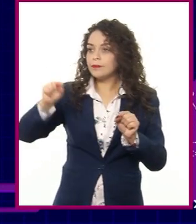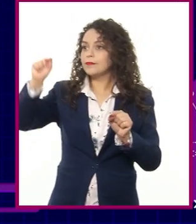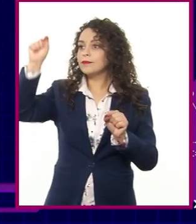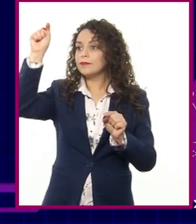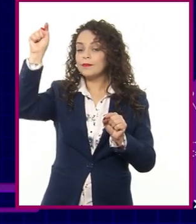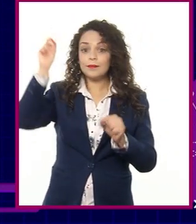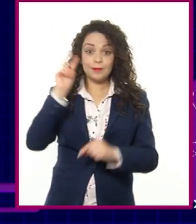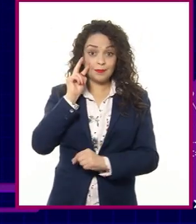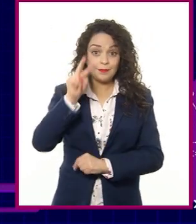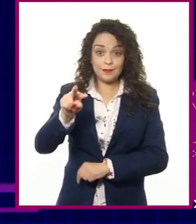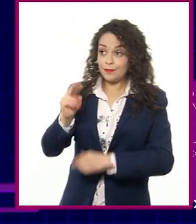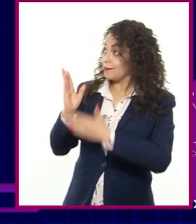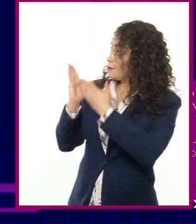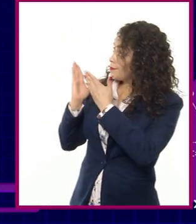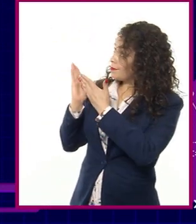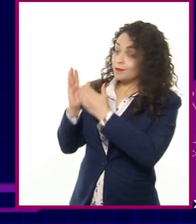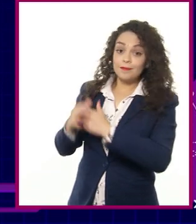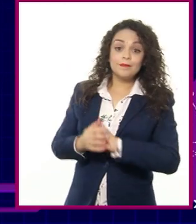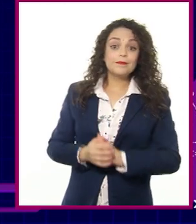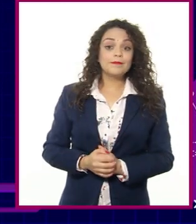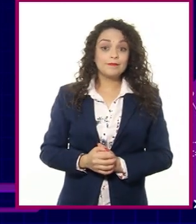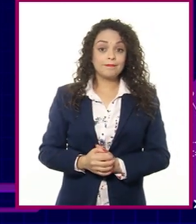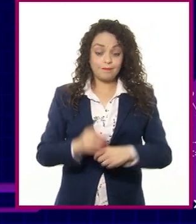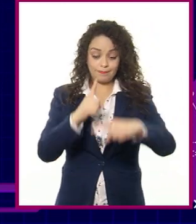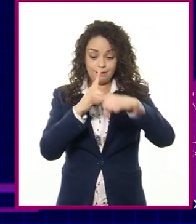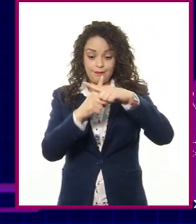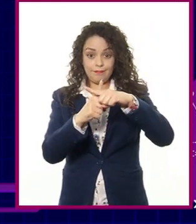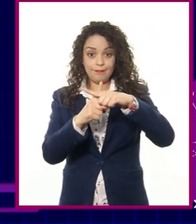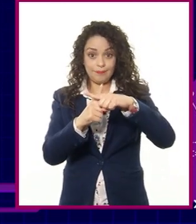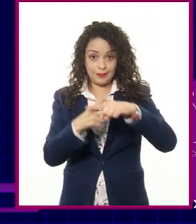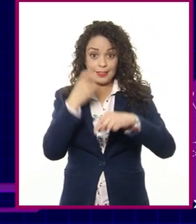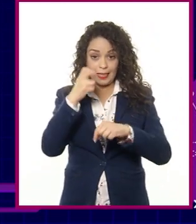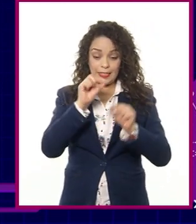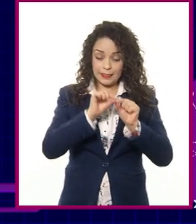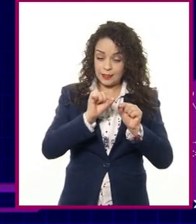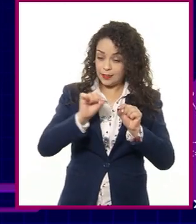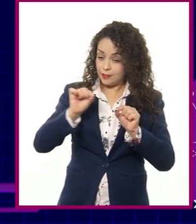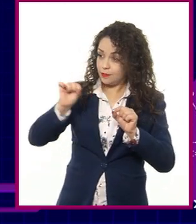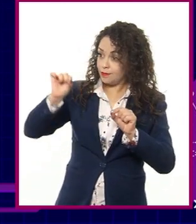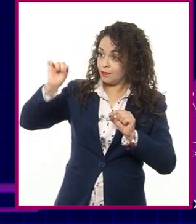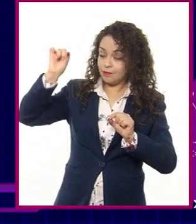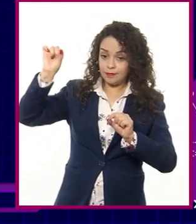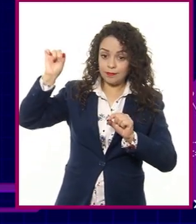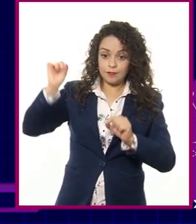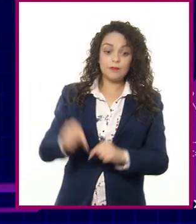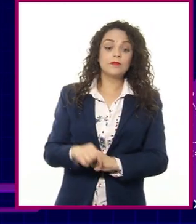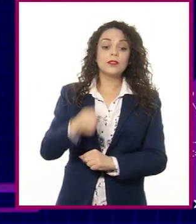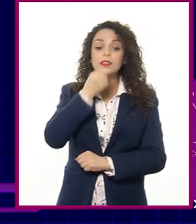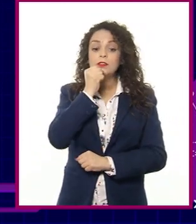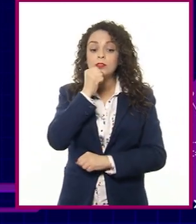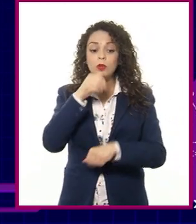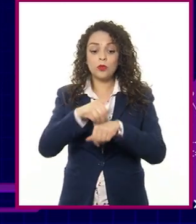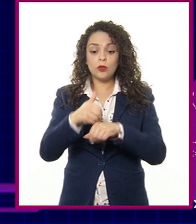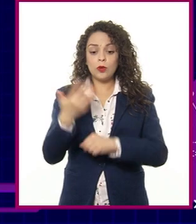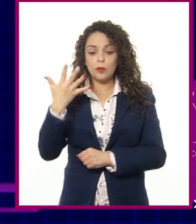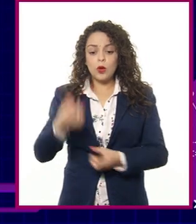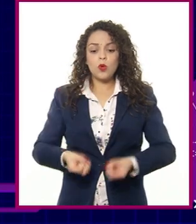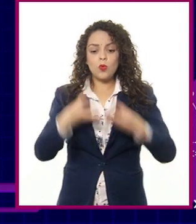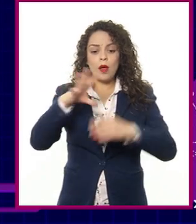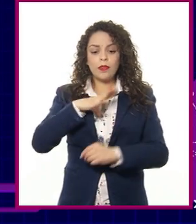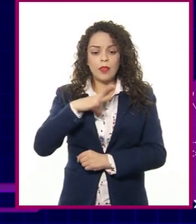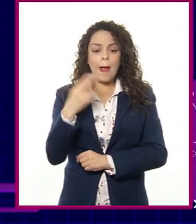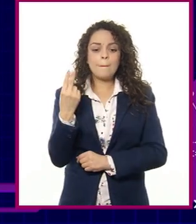Así, se puede observar que en la representación gráfica las bacterias que hay en el segundo 5 son 25 y en el